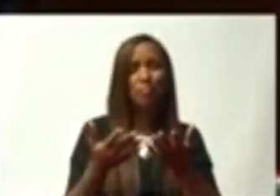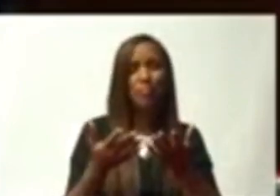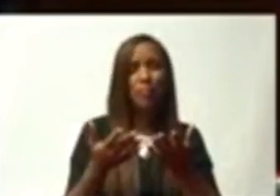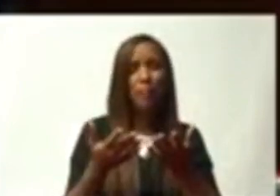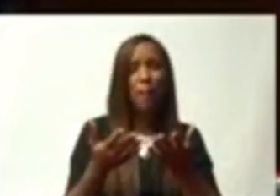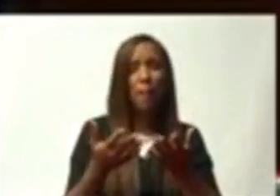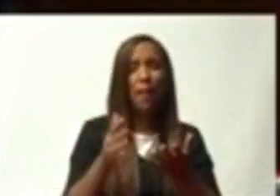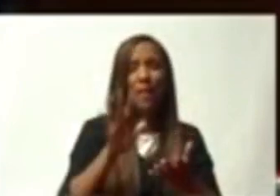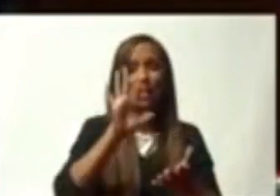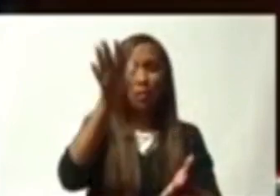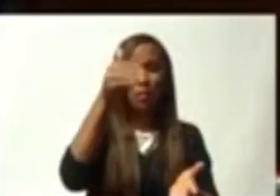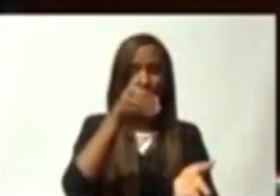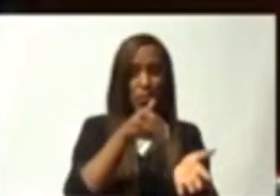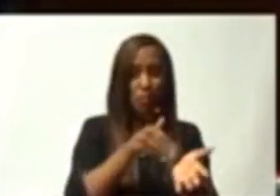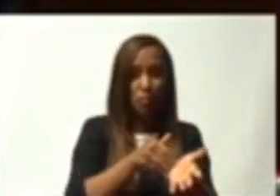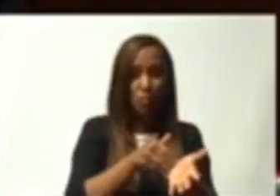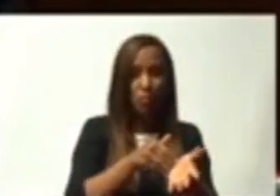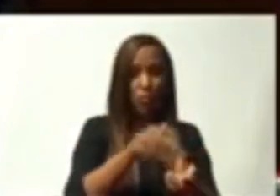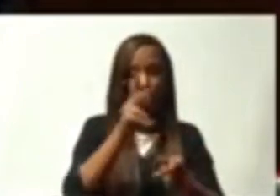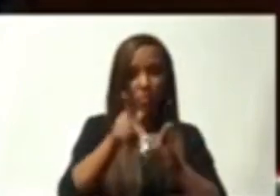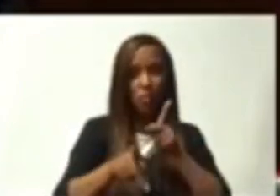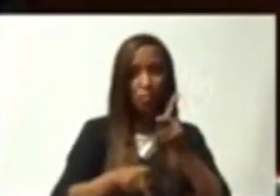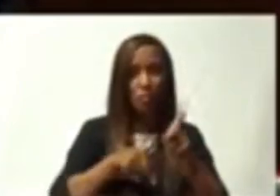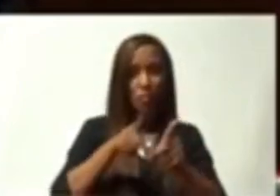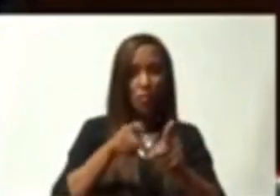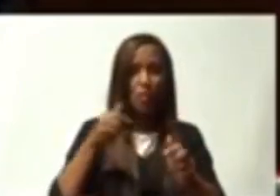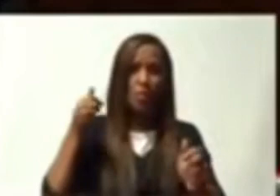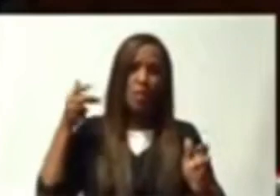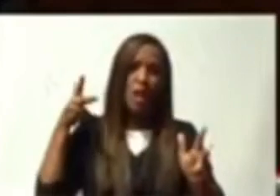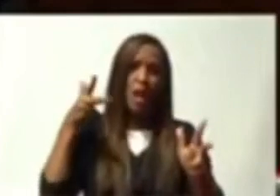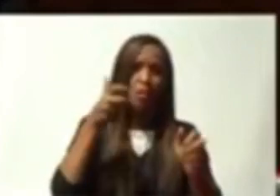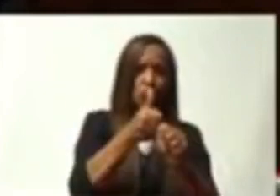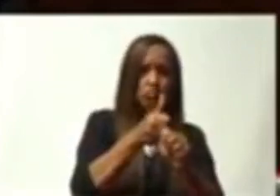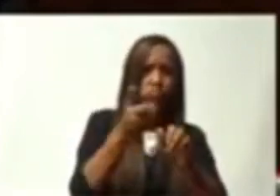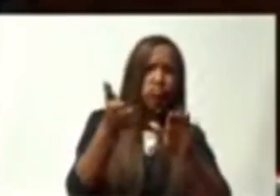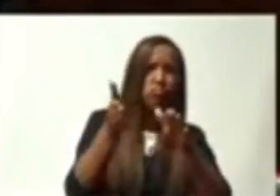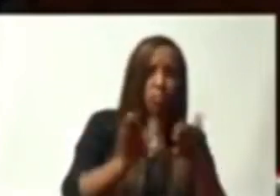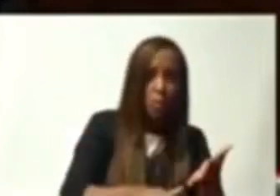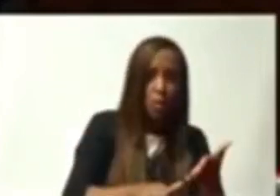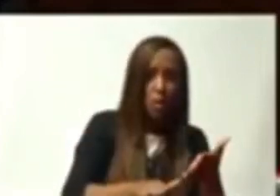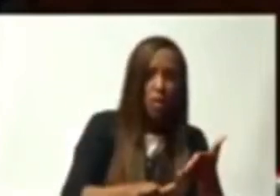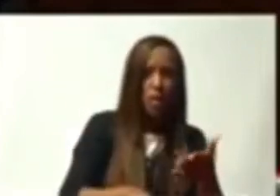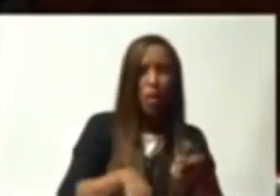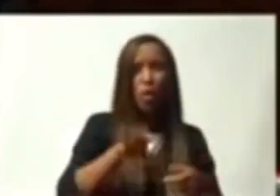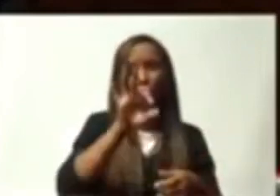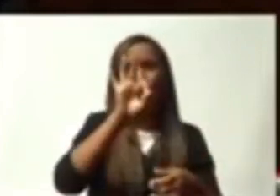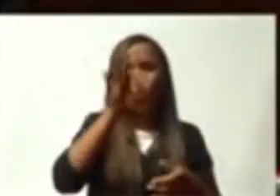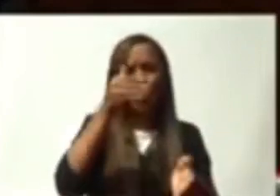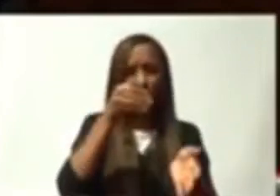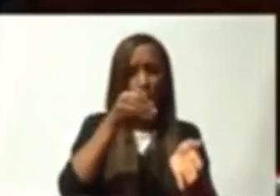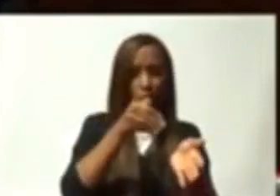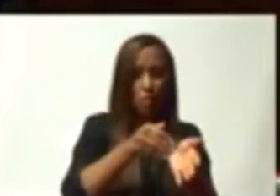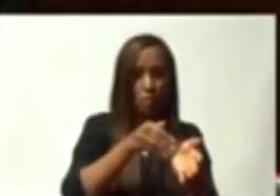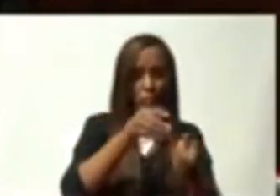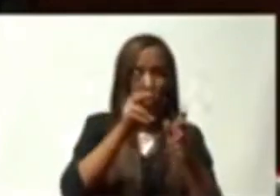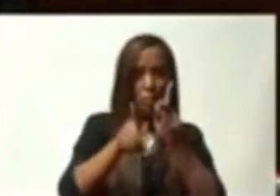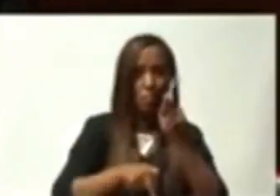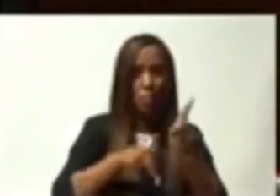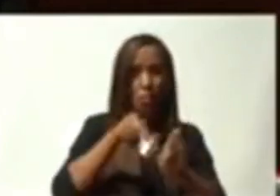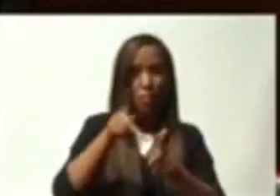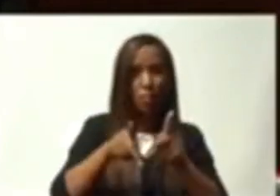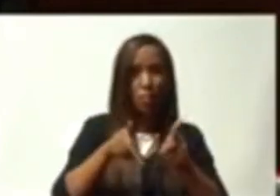quedan incapacitados por accidentes de tránsito, y más de 200.000 millones se invierten en